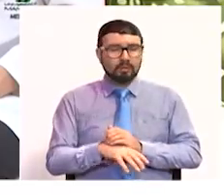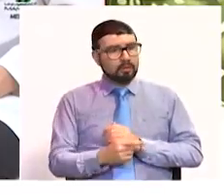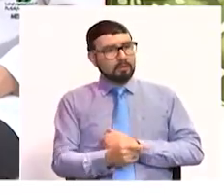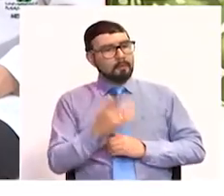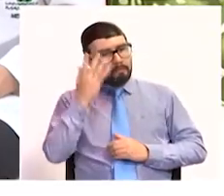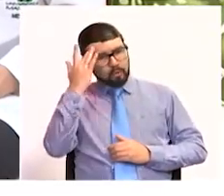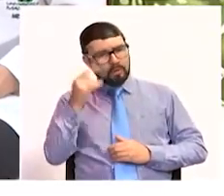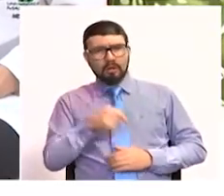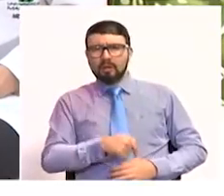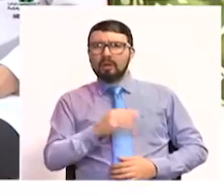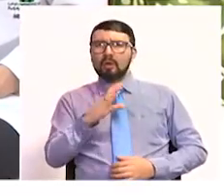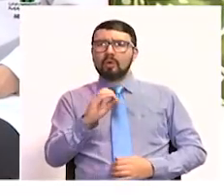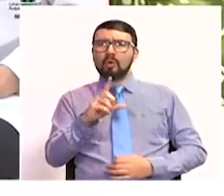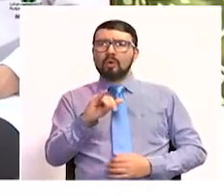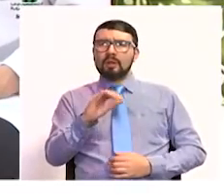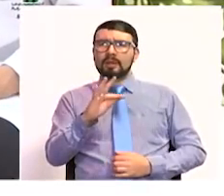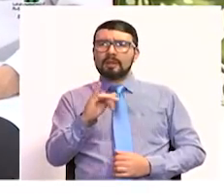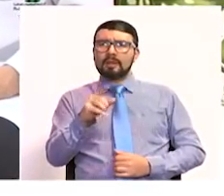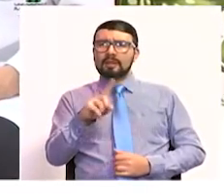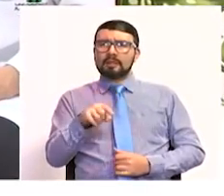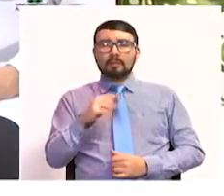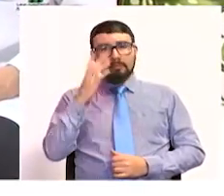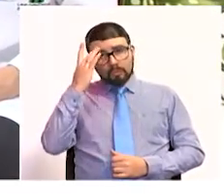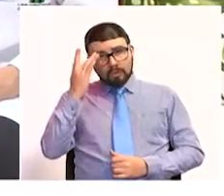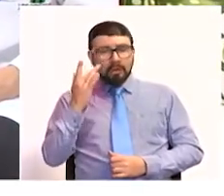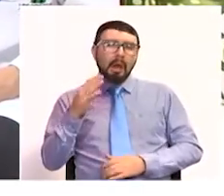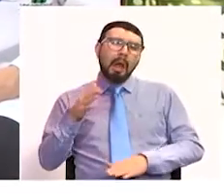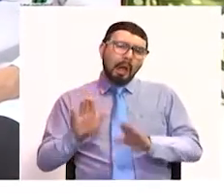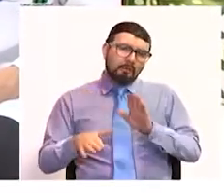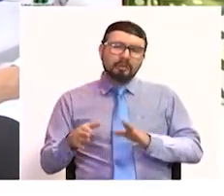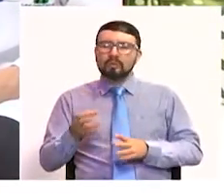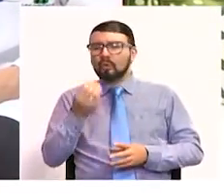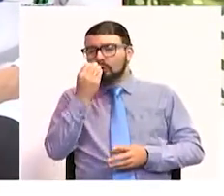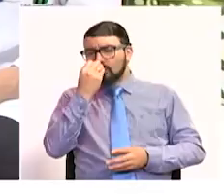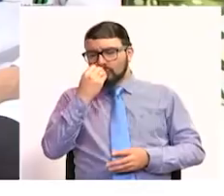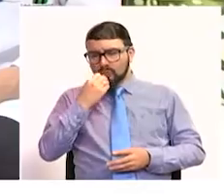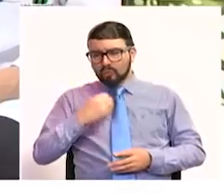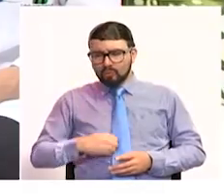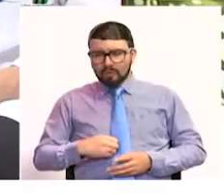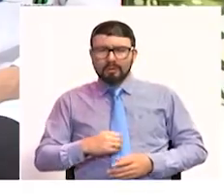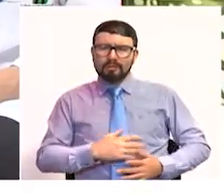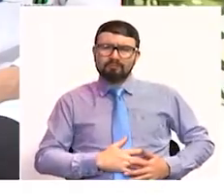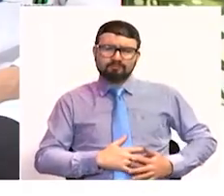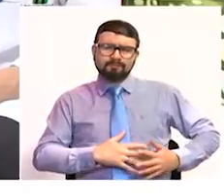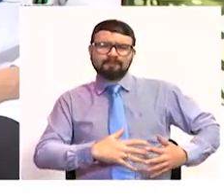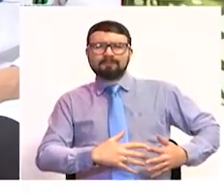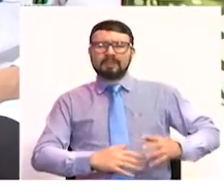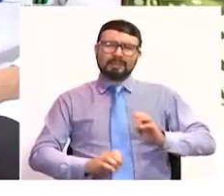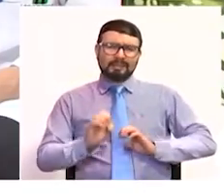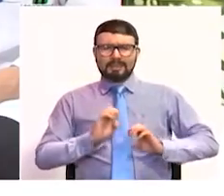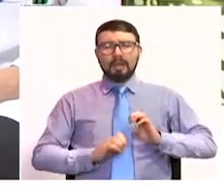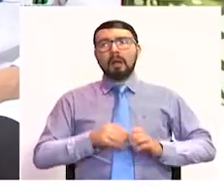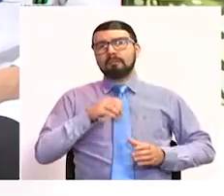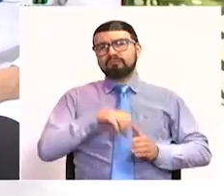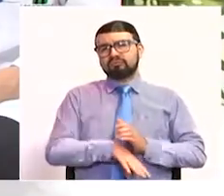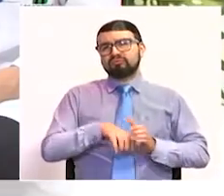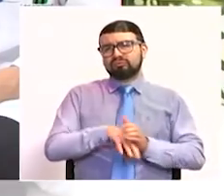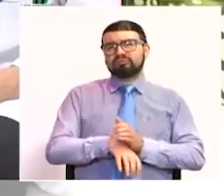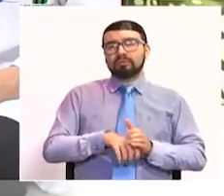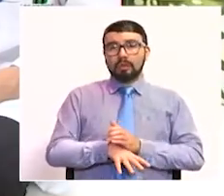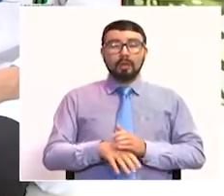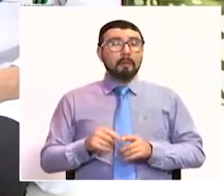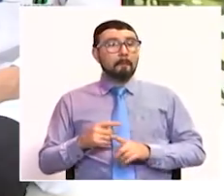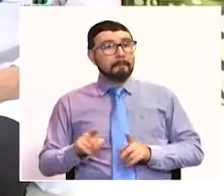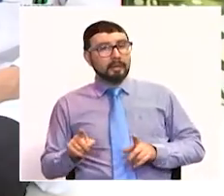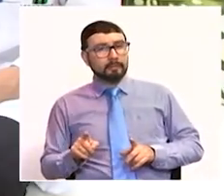el sistema inmunológico que me afecta el sistema de defensas y inflama el intestino y produce diarrea. Pero